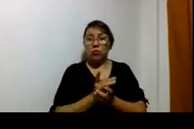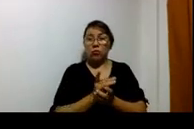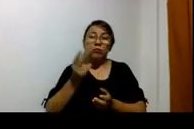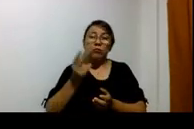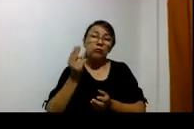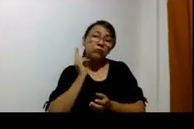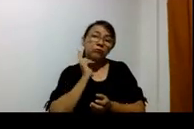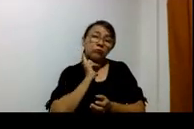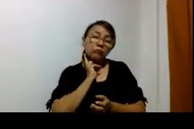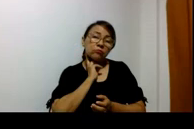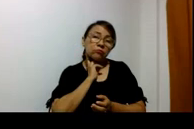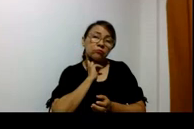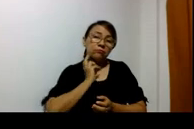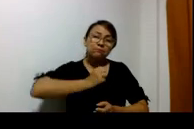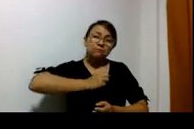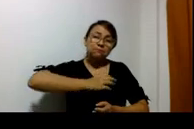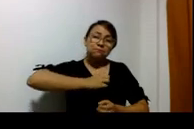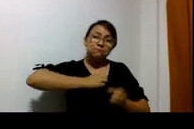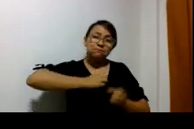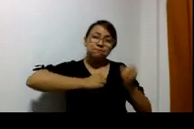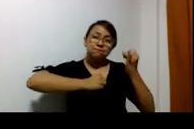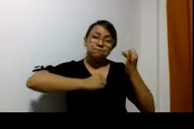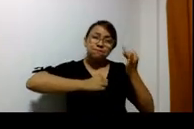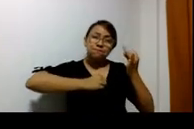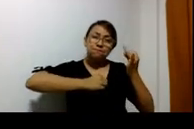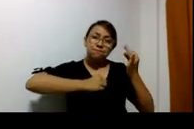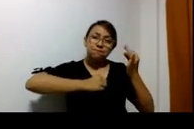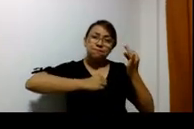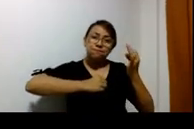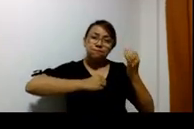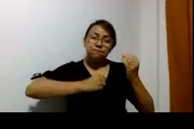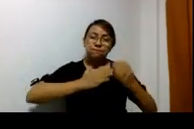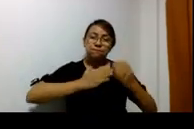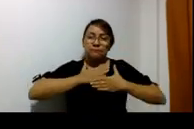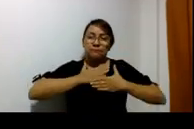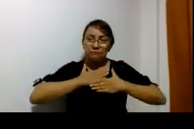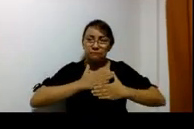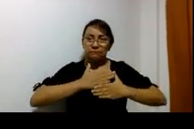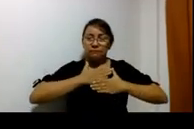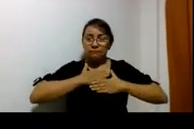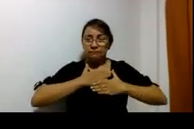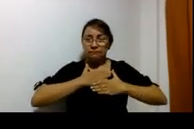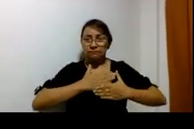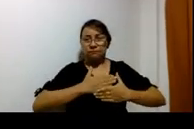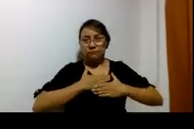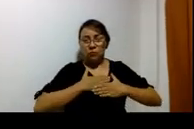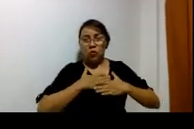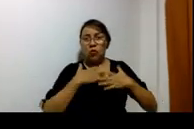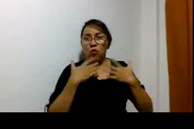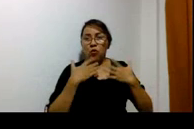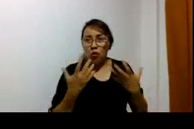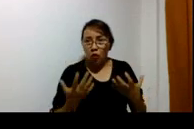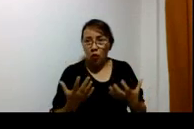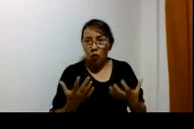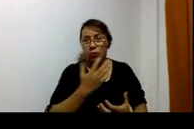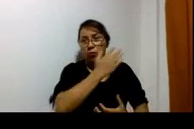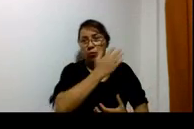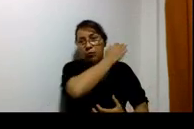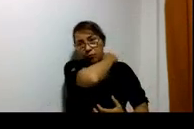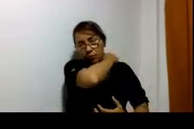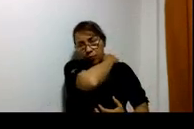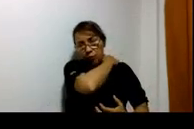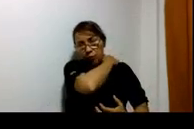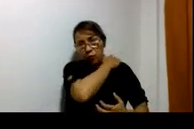frecuencia cardíaca, la temperatura corporal, la respiración, es decir, todo el sistema del pulmón,